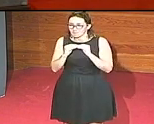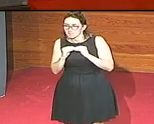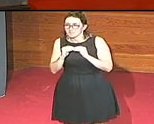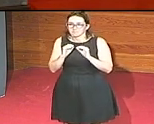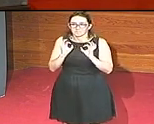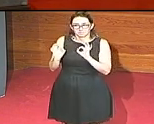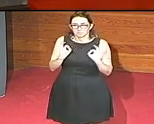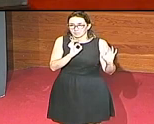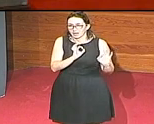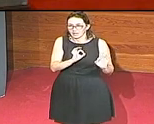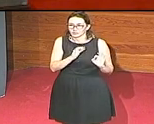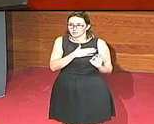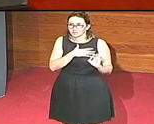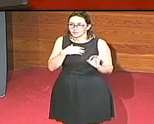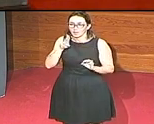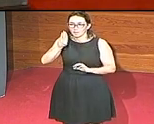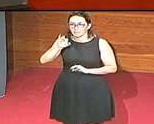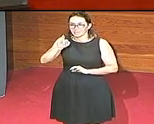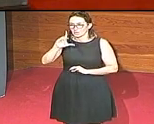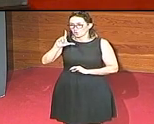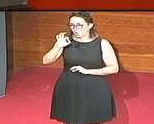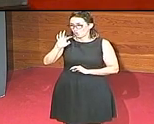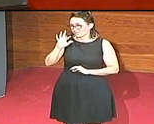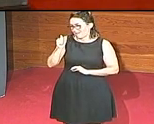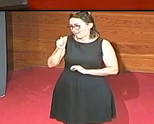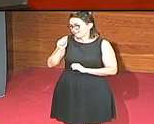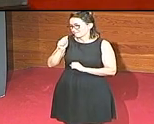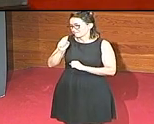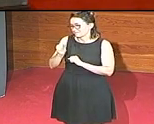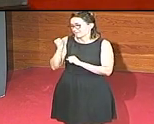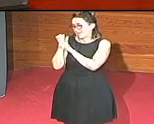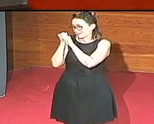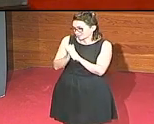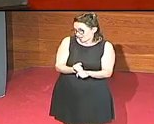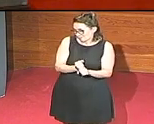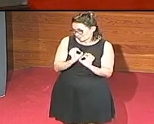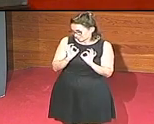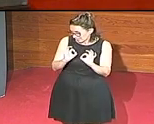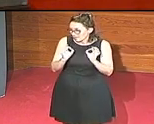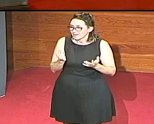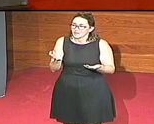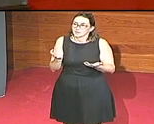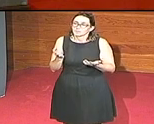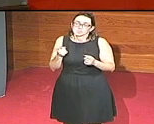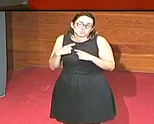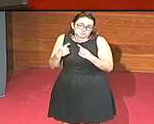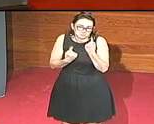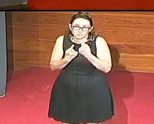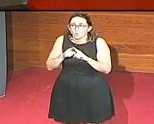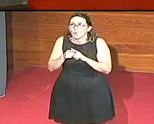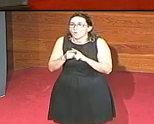sobre la historia de la pelota o es un montón de cosas no al final nada concreto grande